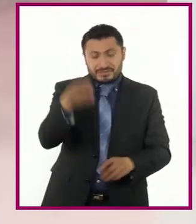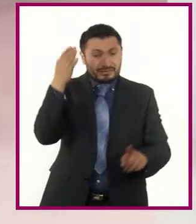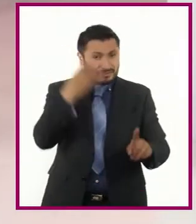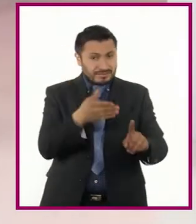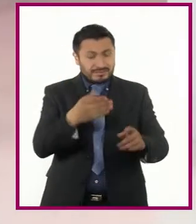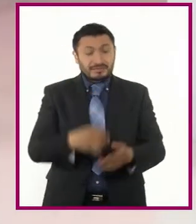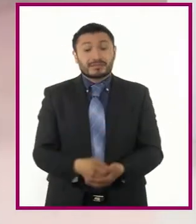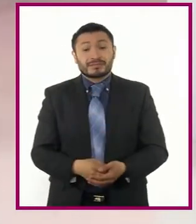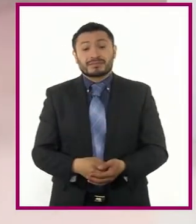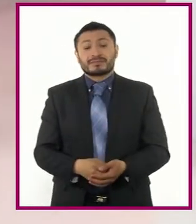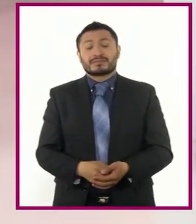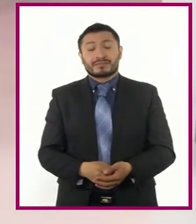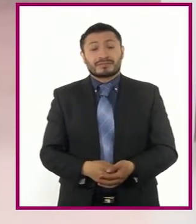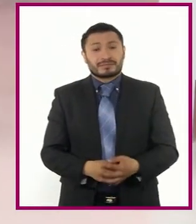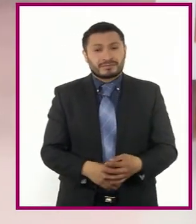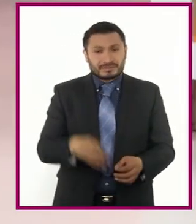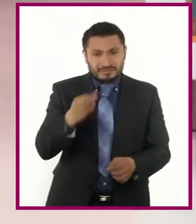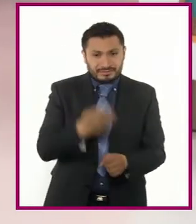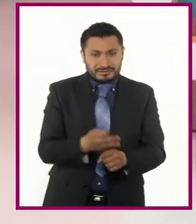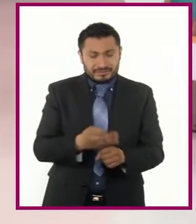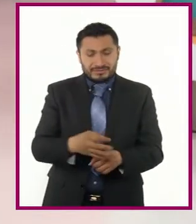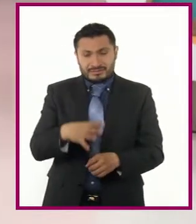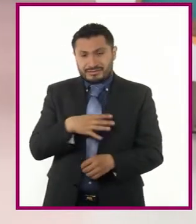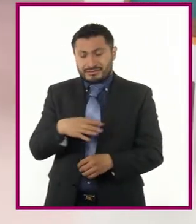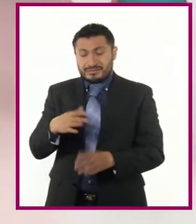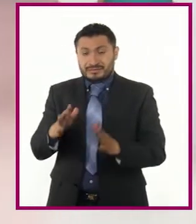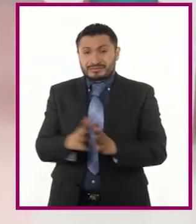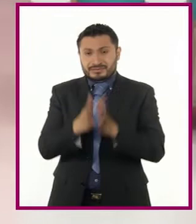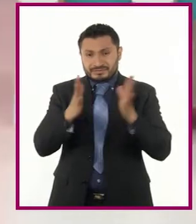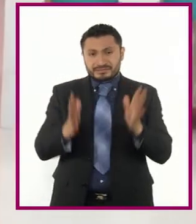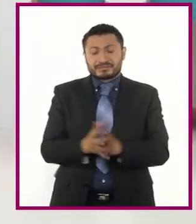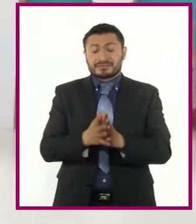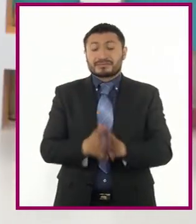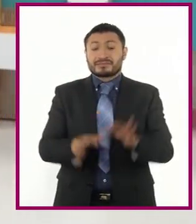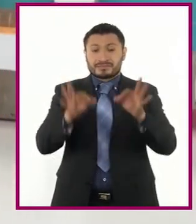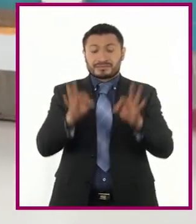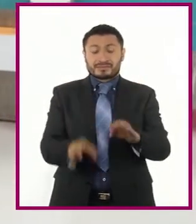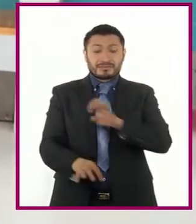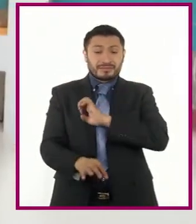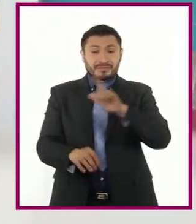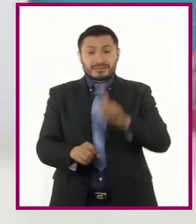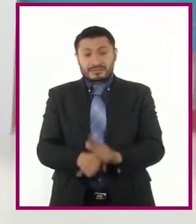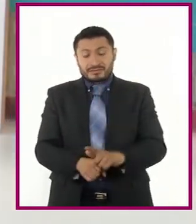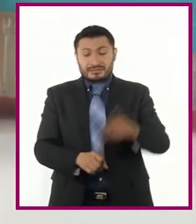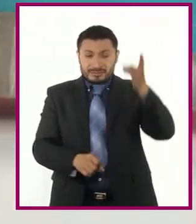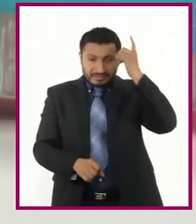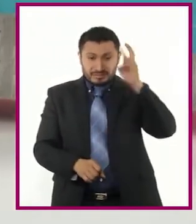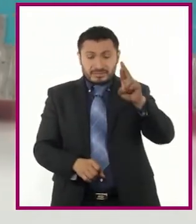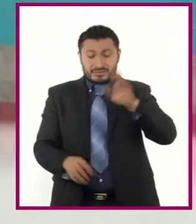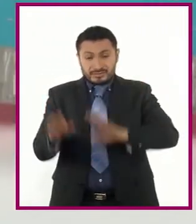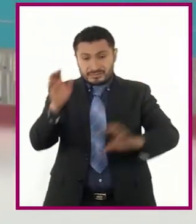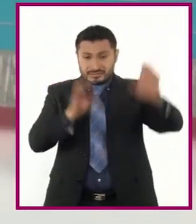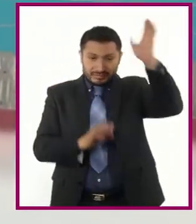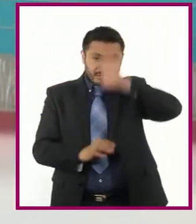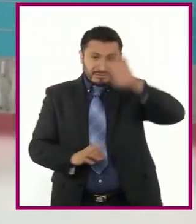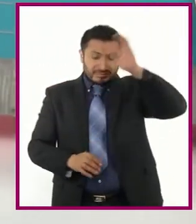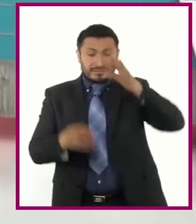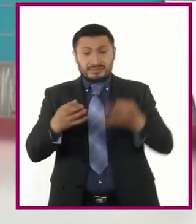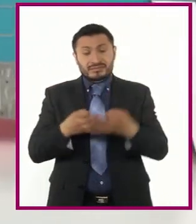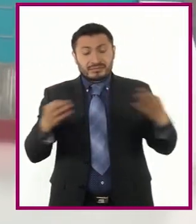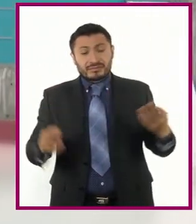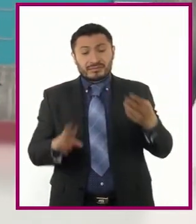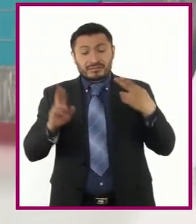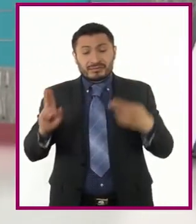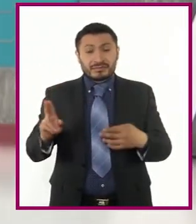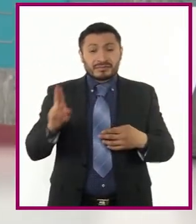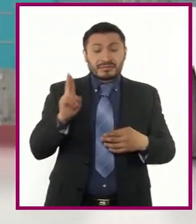misión. En esta ocasión contamos con la grata participación del especialista y doctor en Ciencias de la Tierra por la